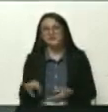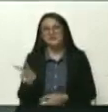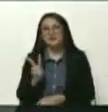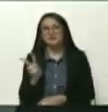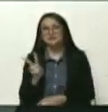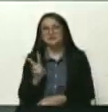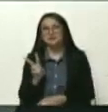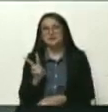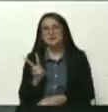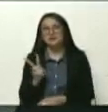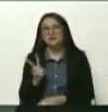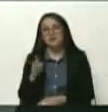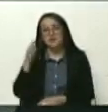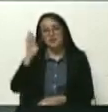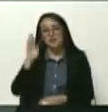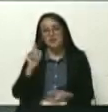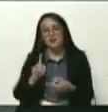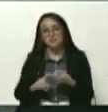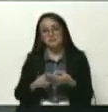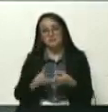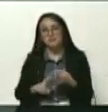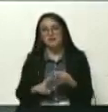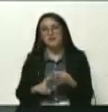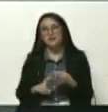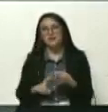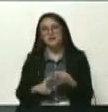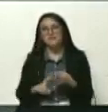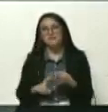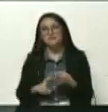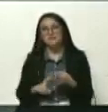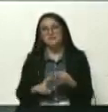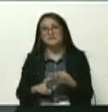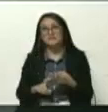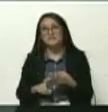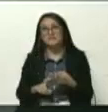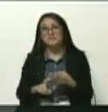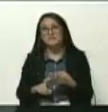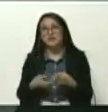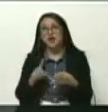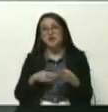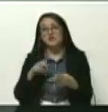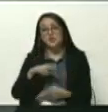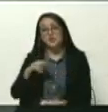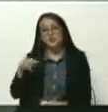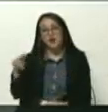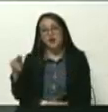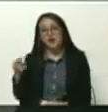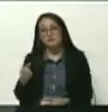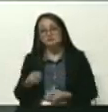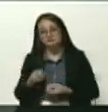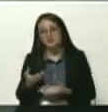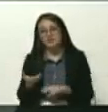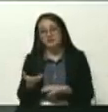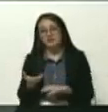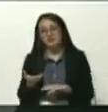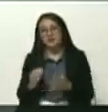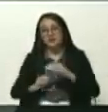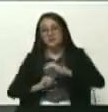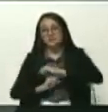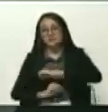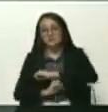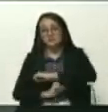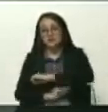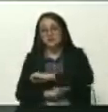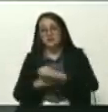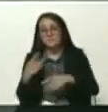Venezuela, Cuba y por supuesto el Reino de Noruega, van a facilitar las bases para